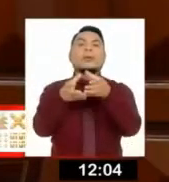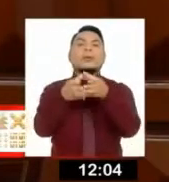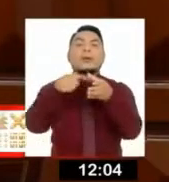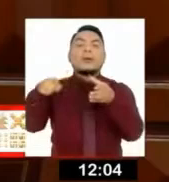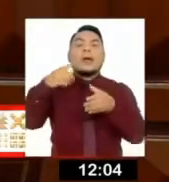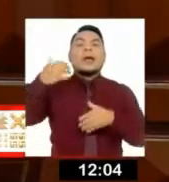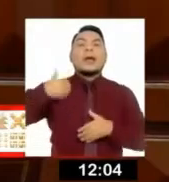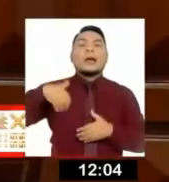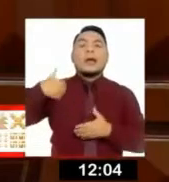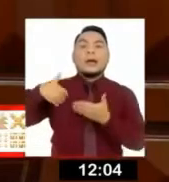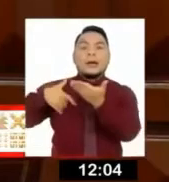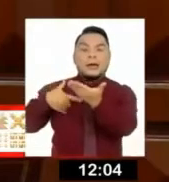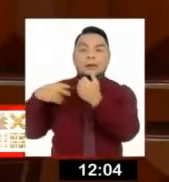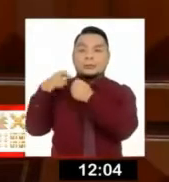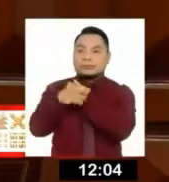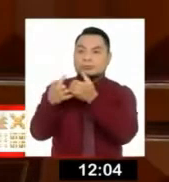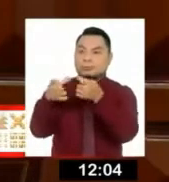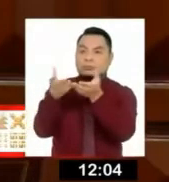de Argentina,